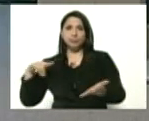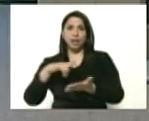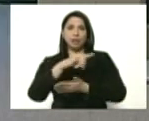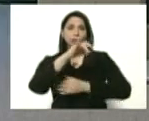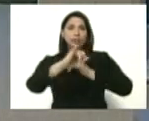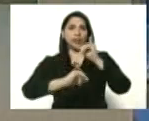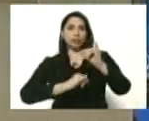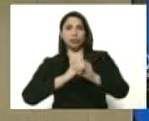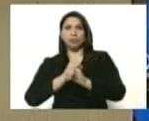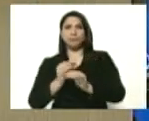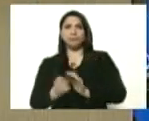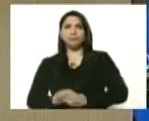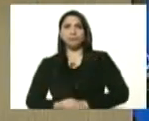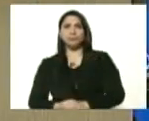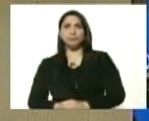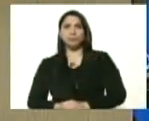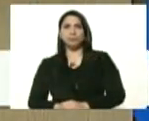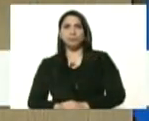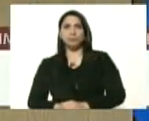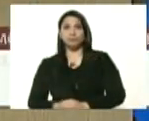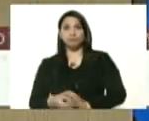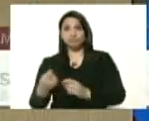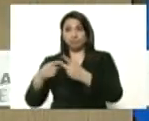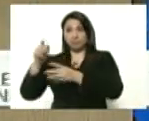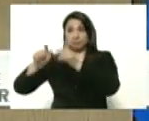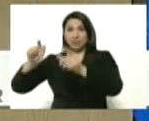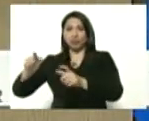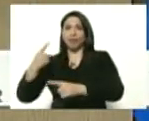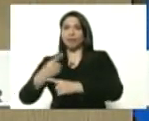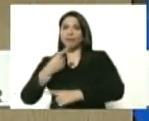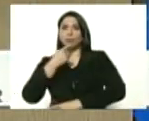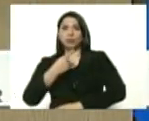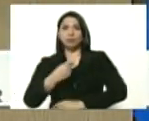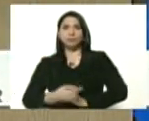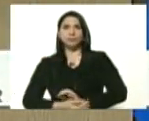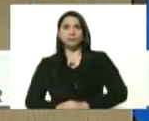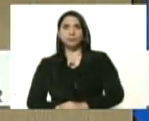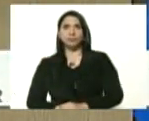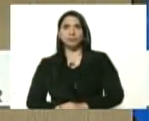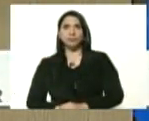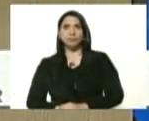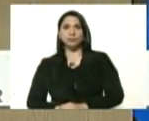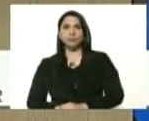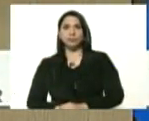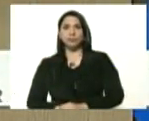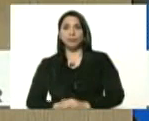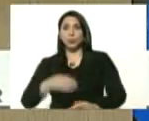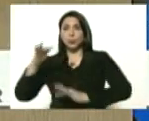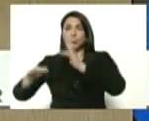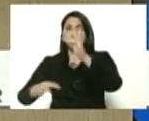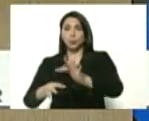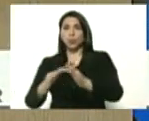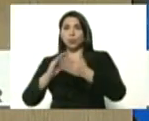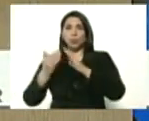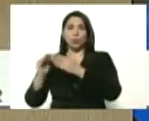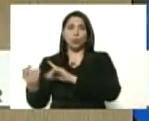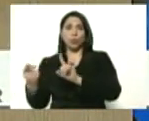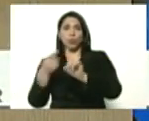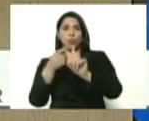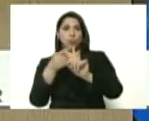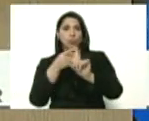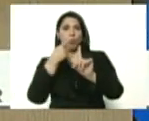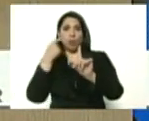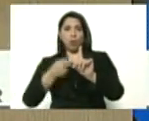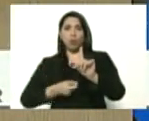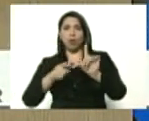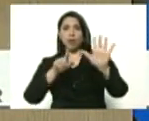internacional. De esos casos debemos decir, de los casos de transmisión comunitaria, uno de ellos es un hombre